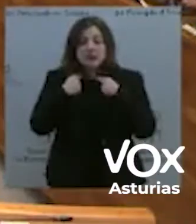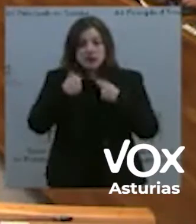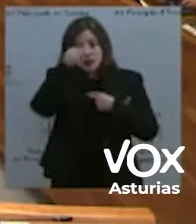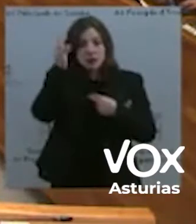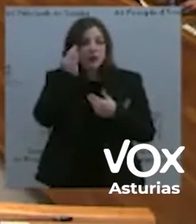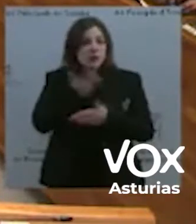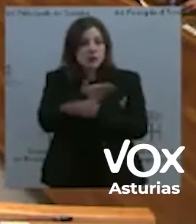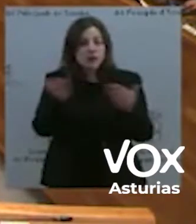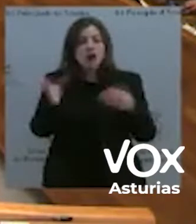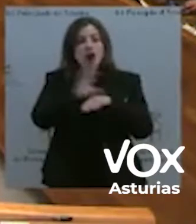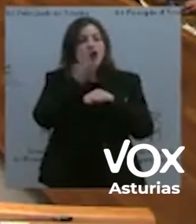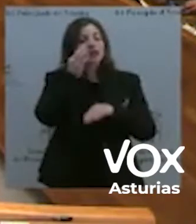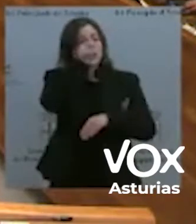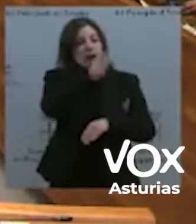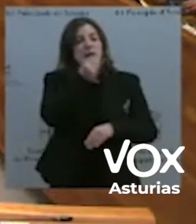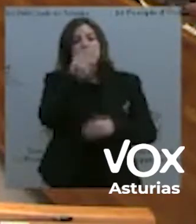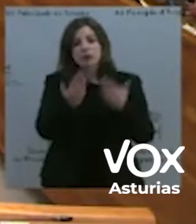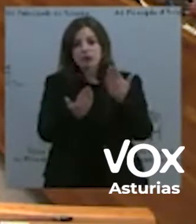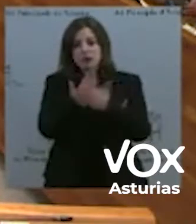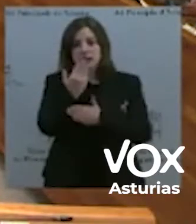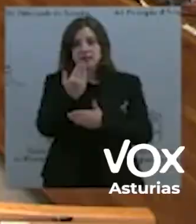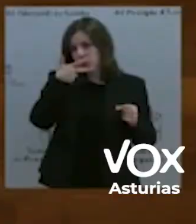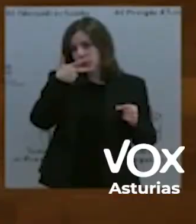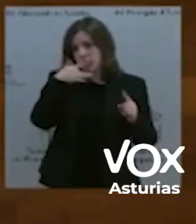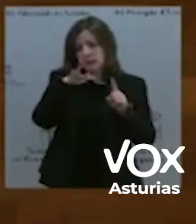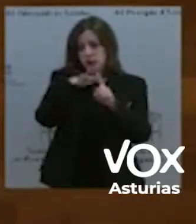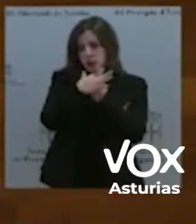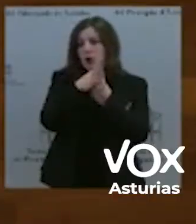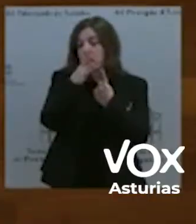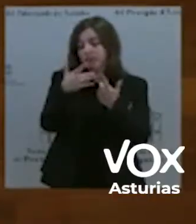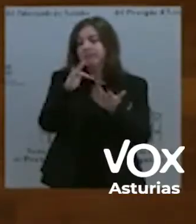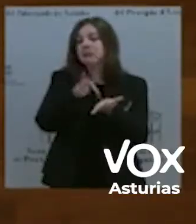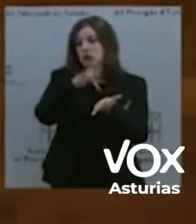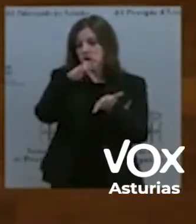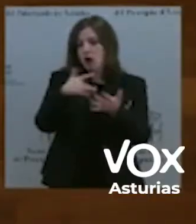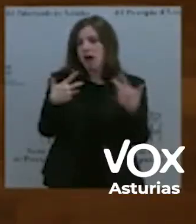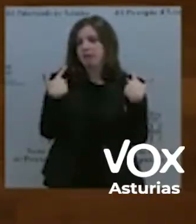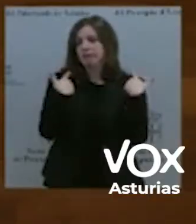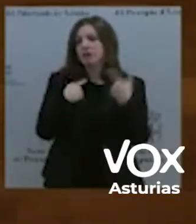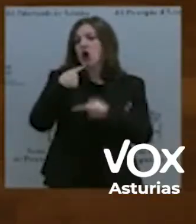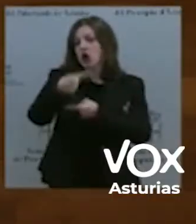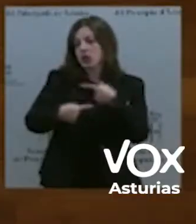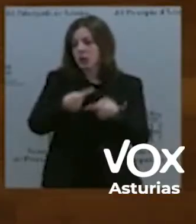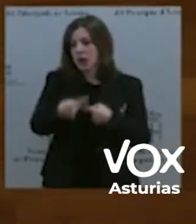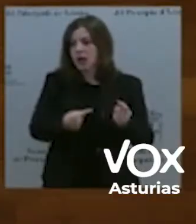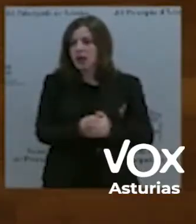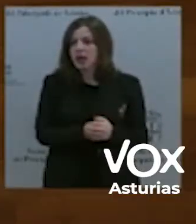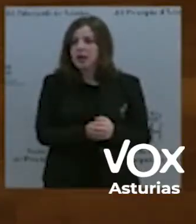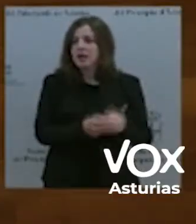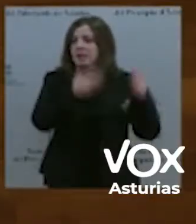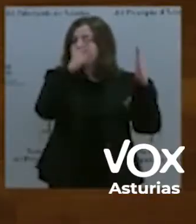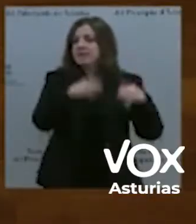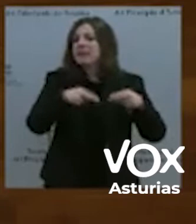Nuestra interpelación de hoy es otro ejemplo más de lo que nadie entiende. ¿Cuál es su respuesta ante la angustiosa y preocupante situación que sufren